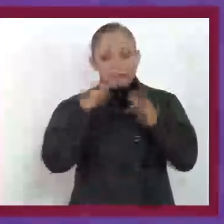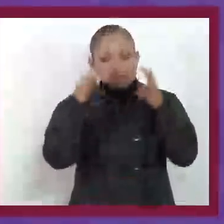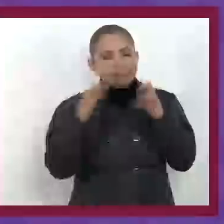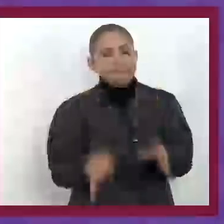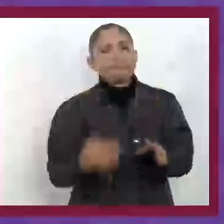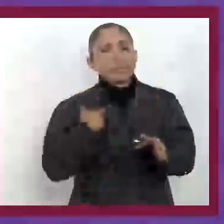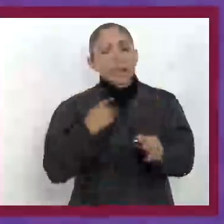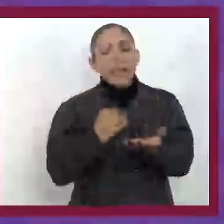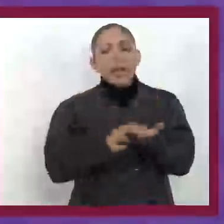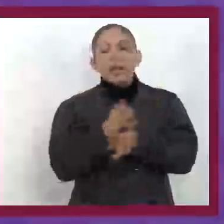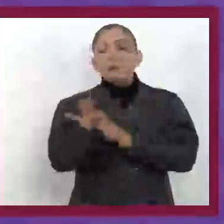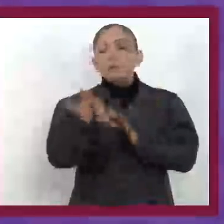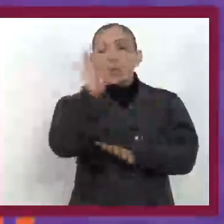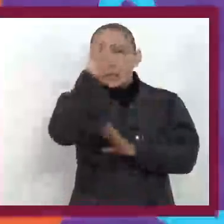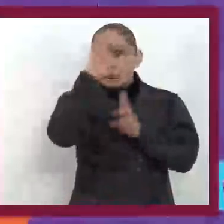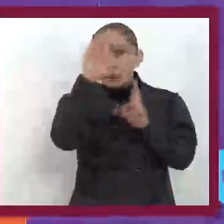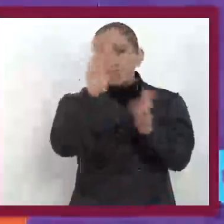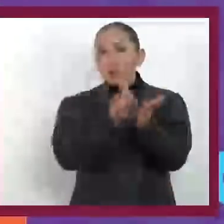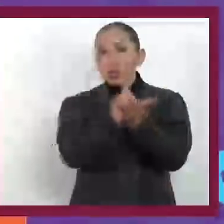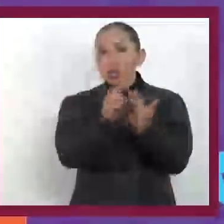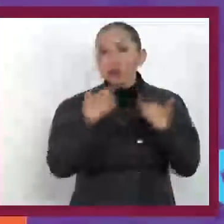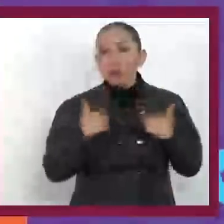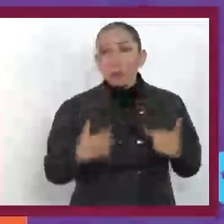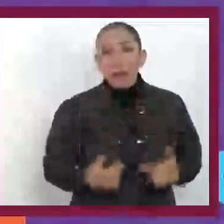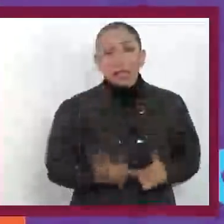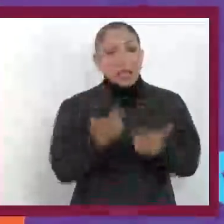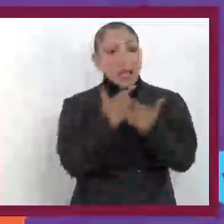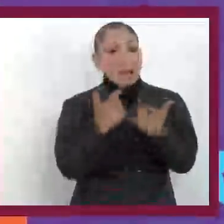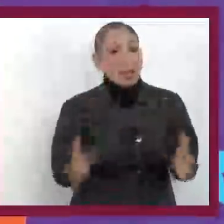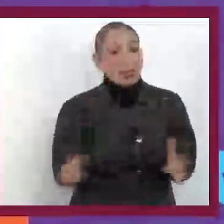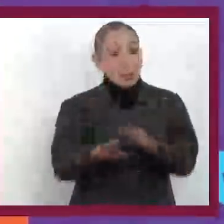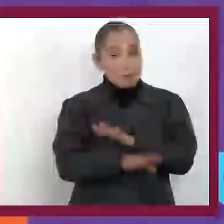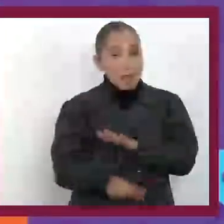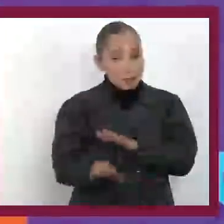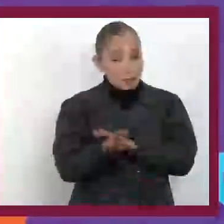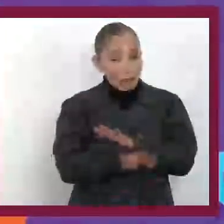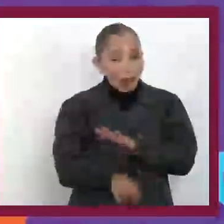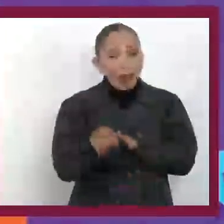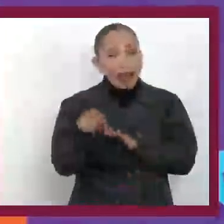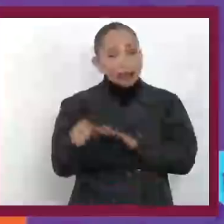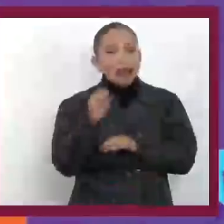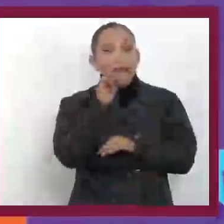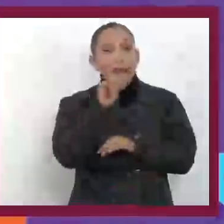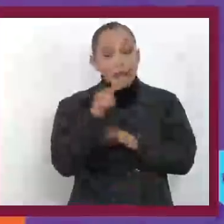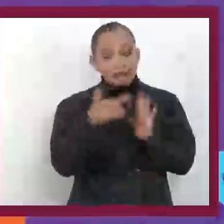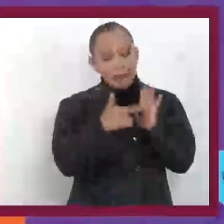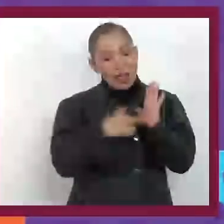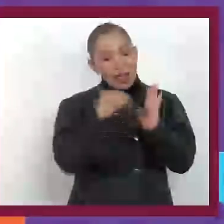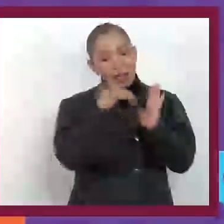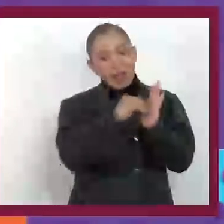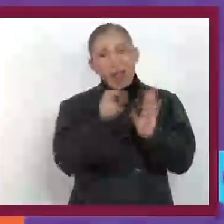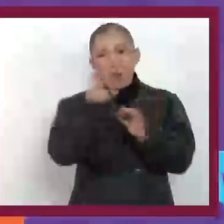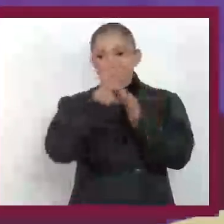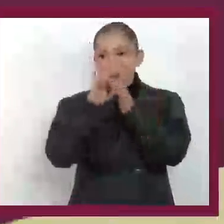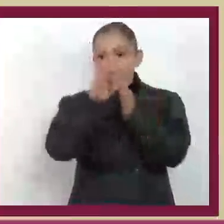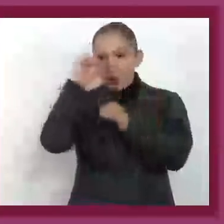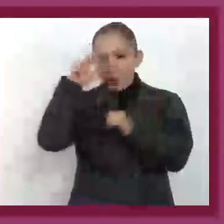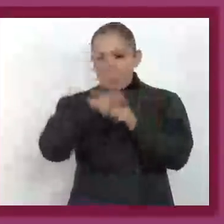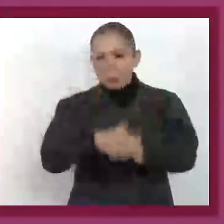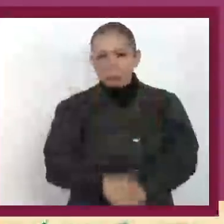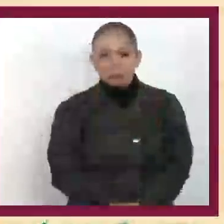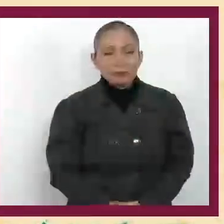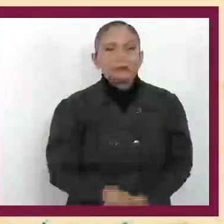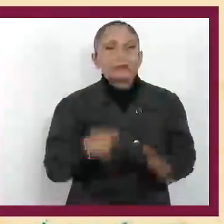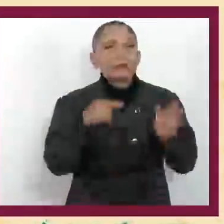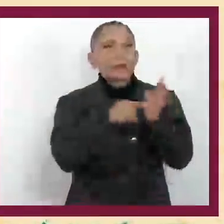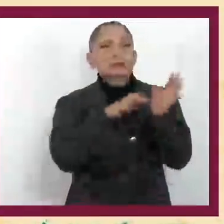consolidación de la democracia y el respeto a los derechos humanos y libertades fundamentales fueron también principios de la Unión Europea.